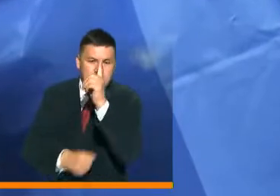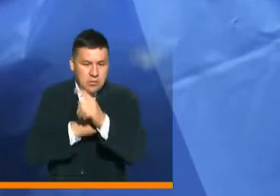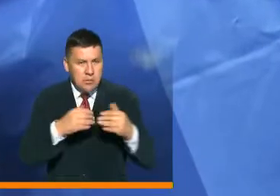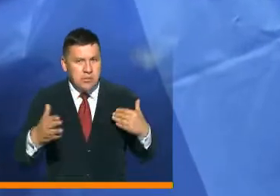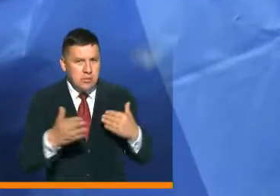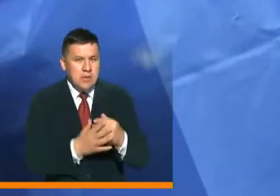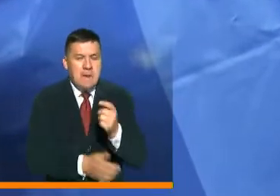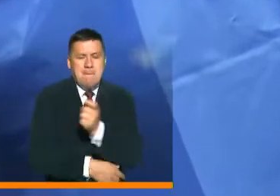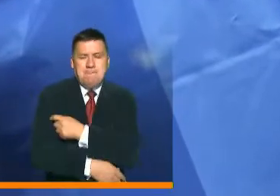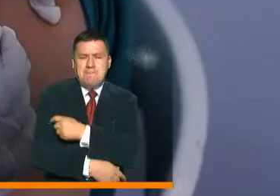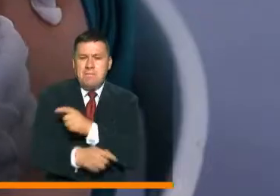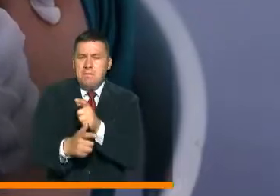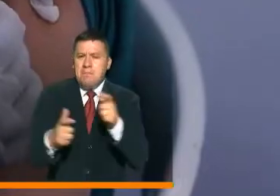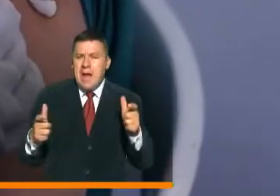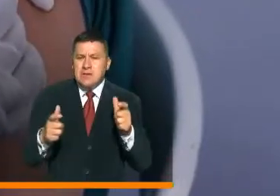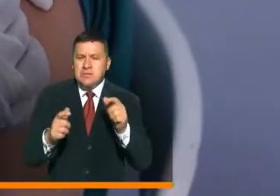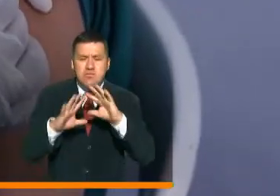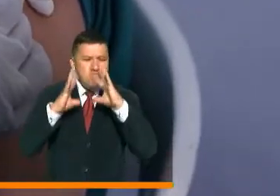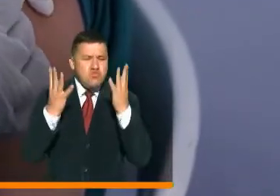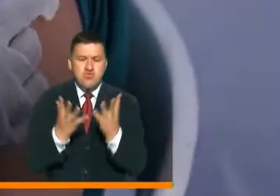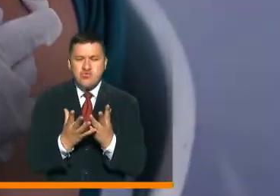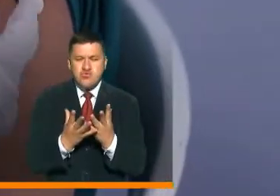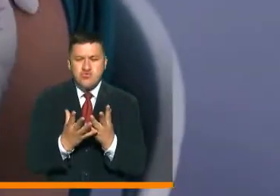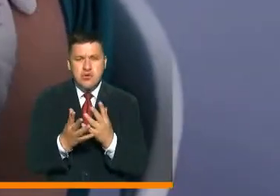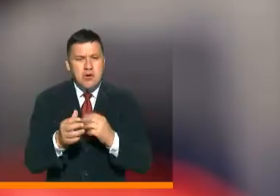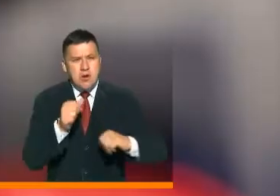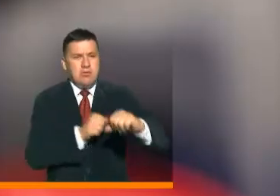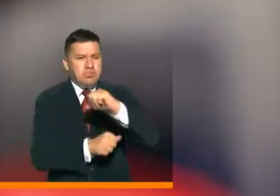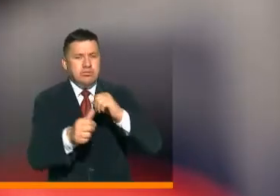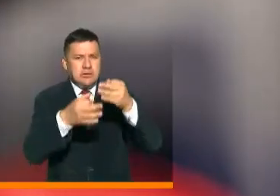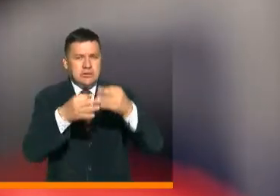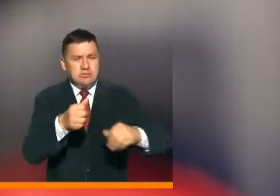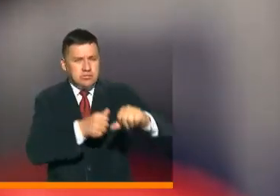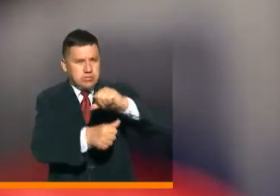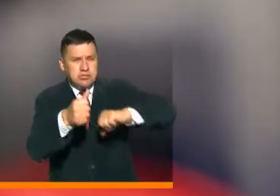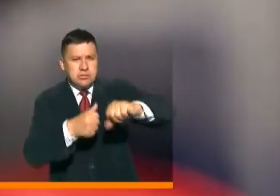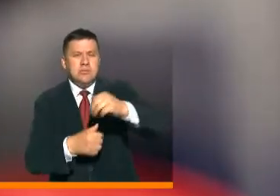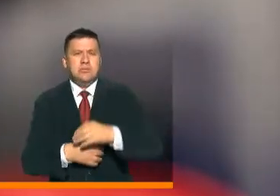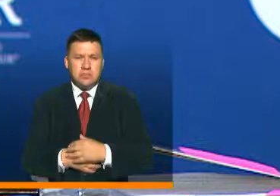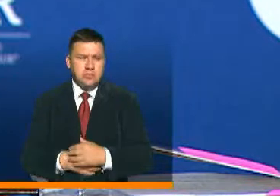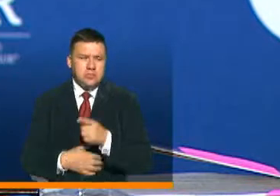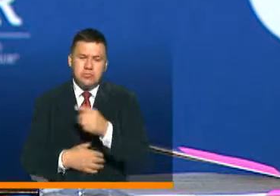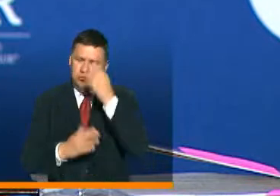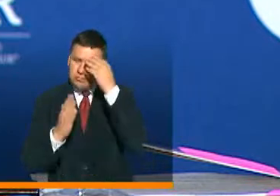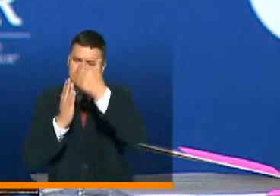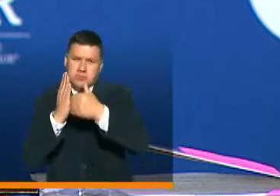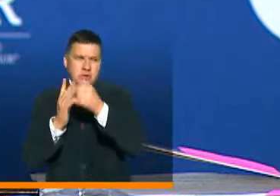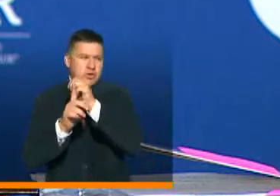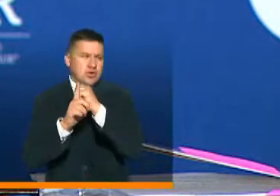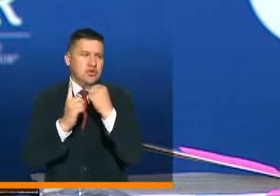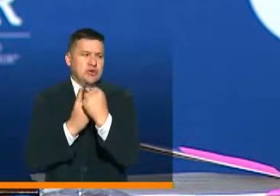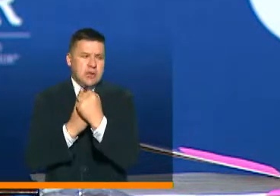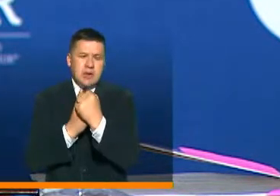de la vacunación masiva, de la reactivación segura, de una agenda